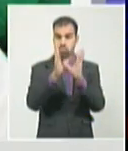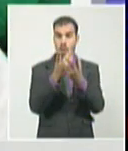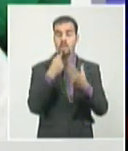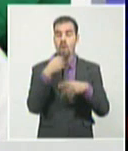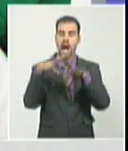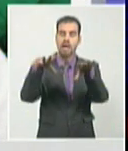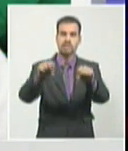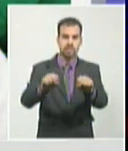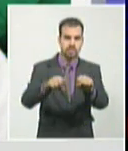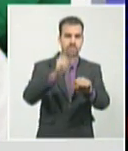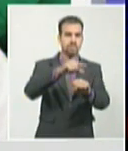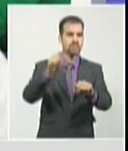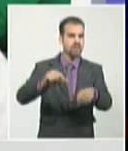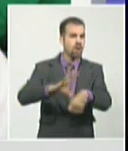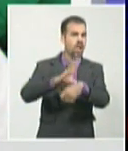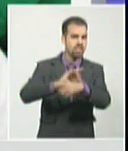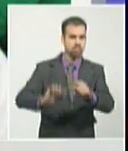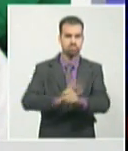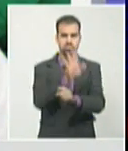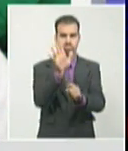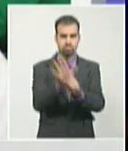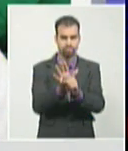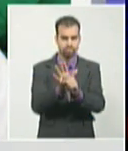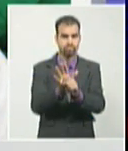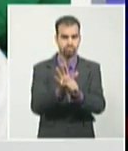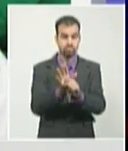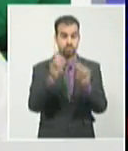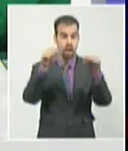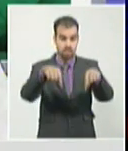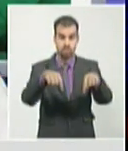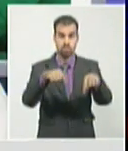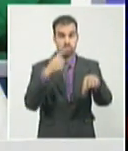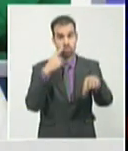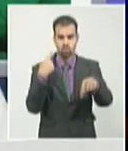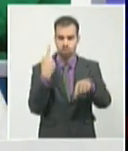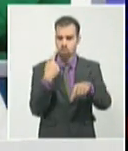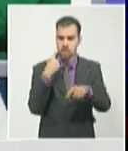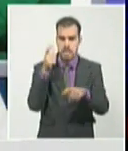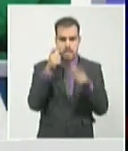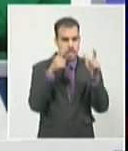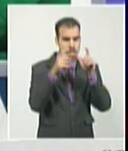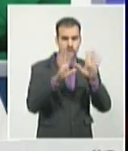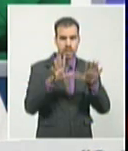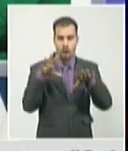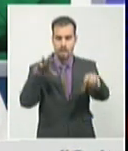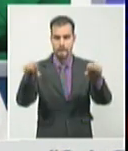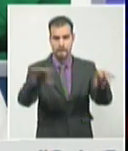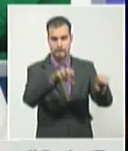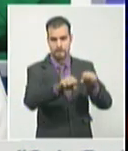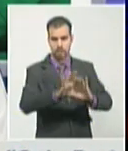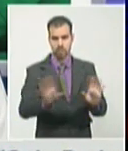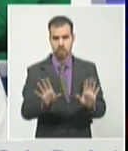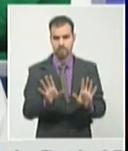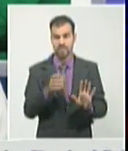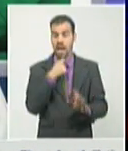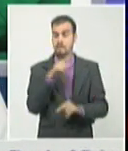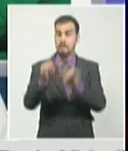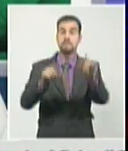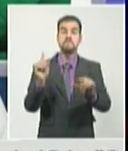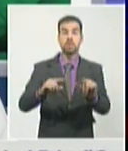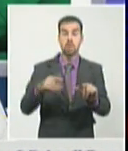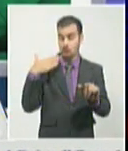infectadas en la comunidad y que como se ha reiterado no tienen síntomas de enfermedad y